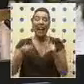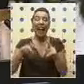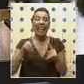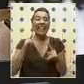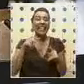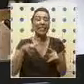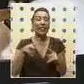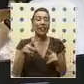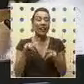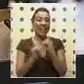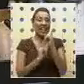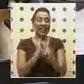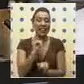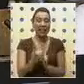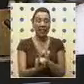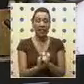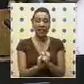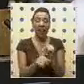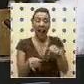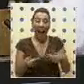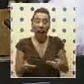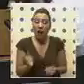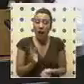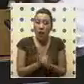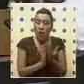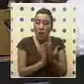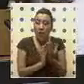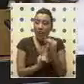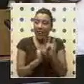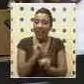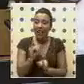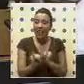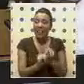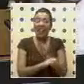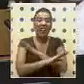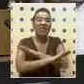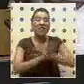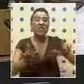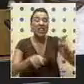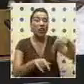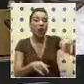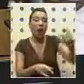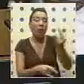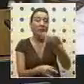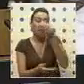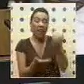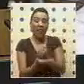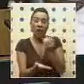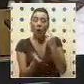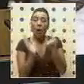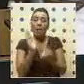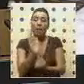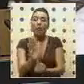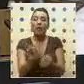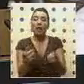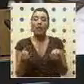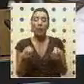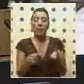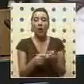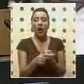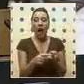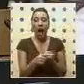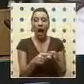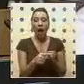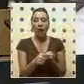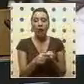internacional. Es más, la tendencia internacional está en terminar con ellas o en demostrar que están generando